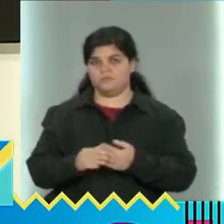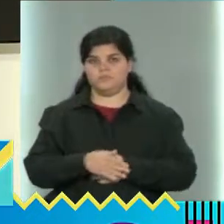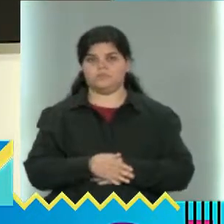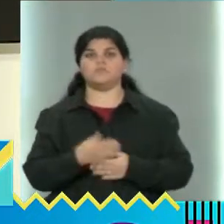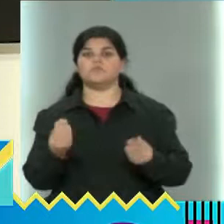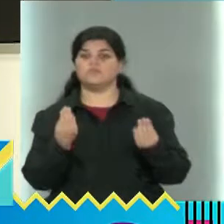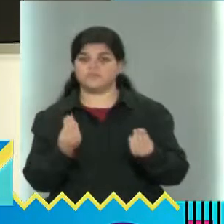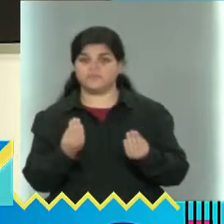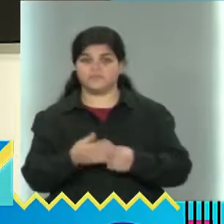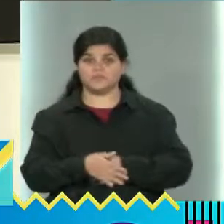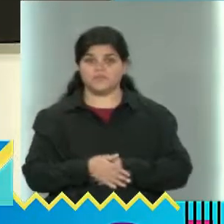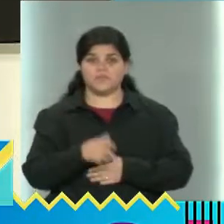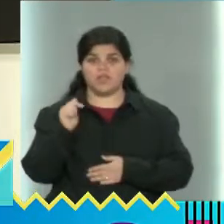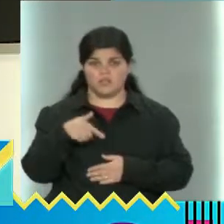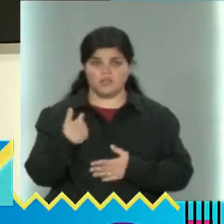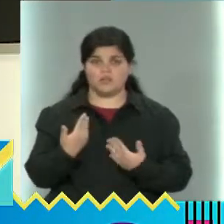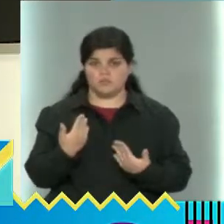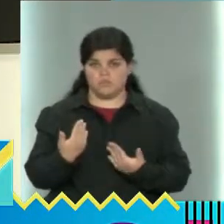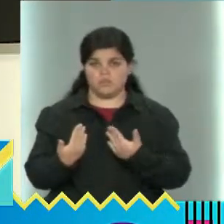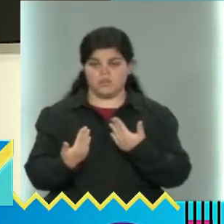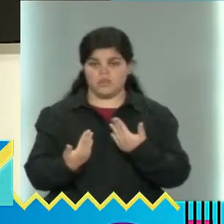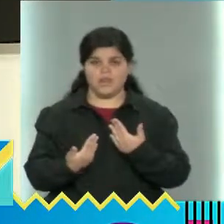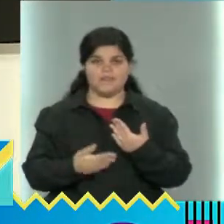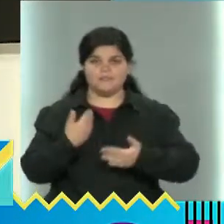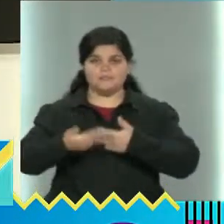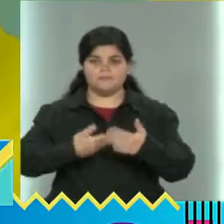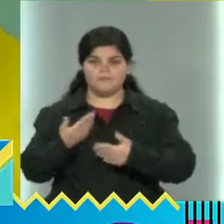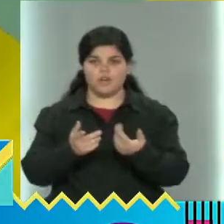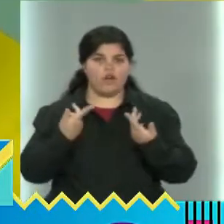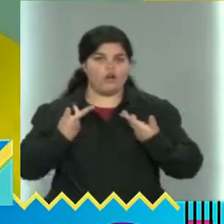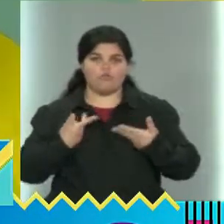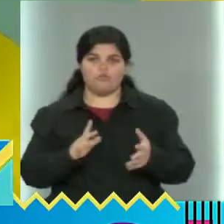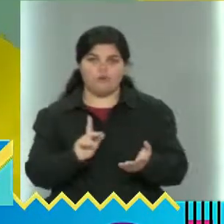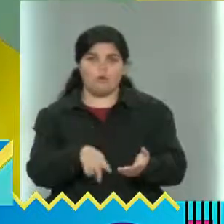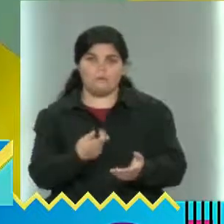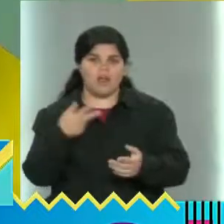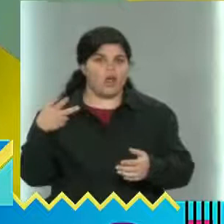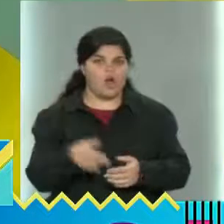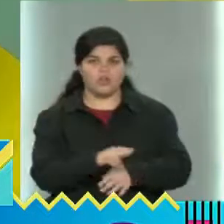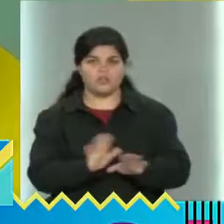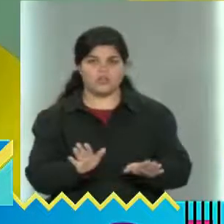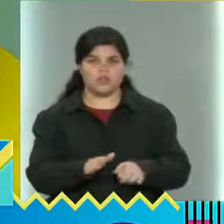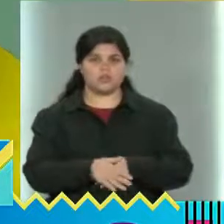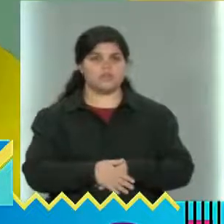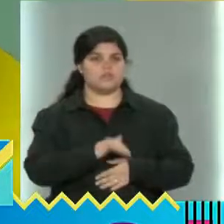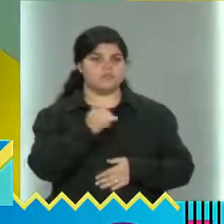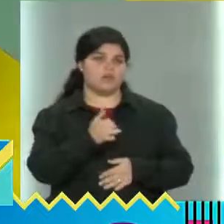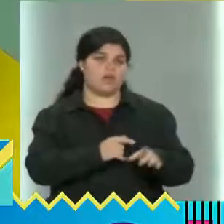ese tratar de romper lo establecido. Sí, muchas veces desde las formas, quizás de